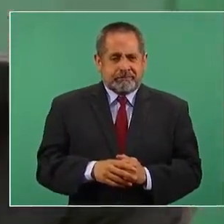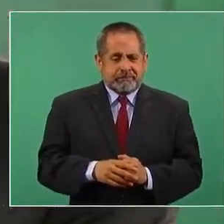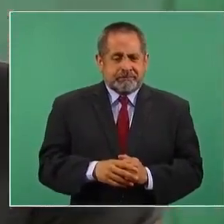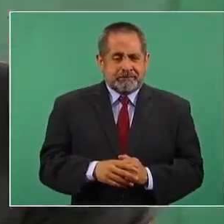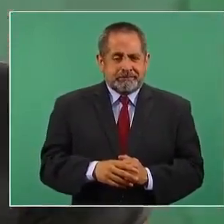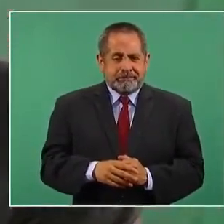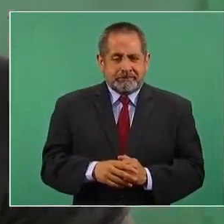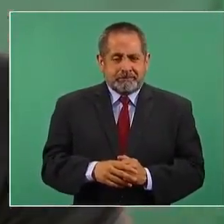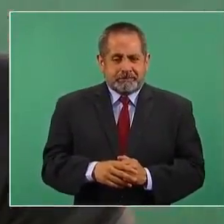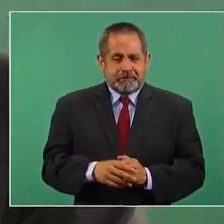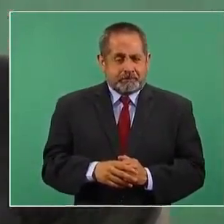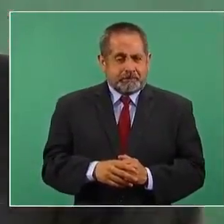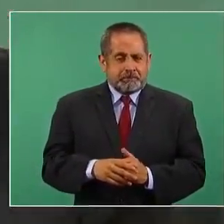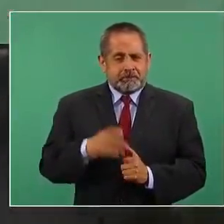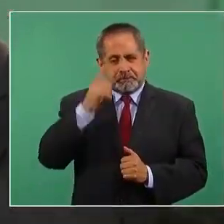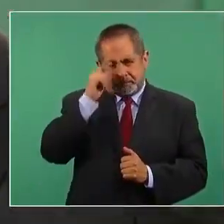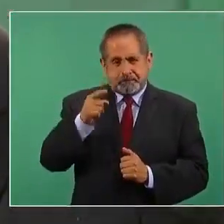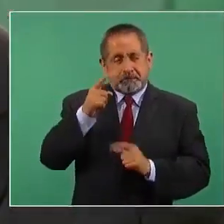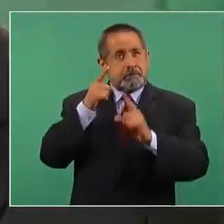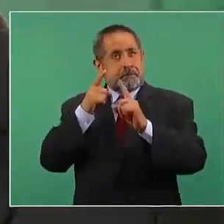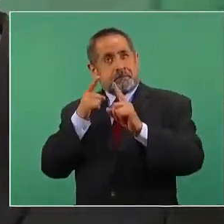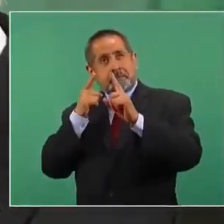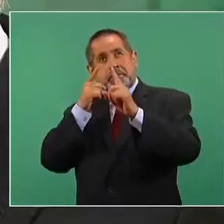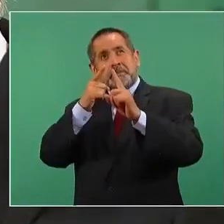el fin no